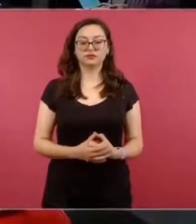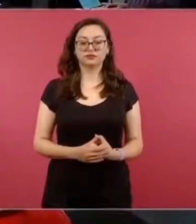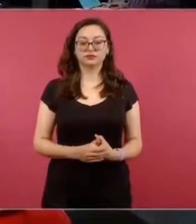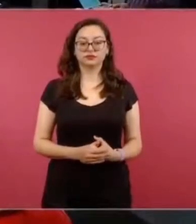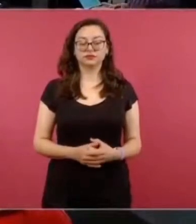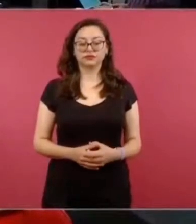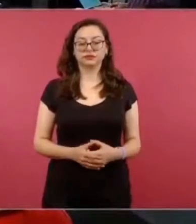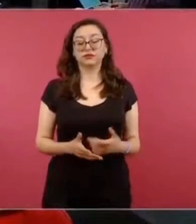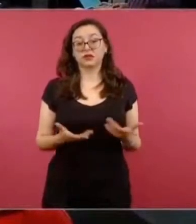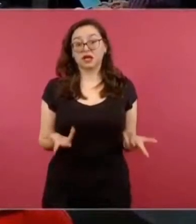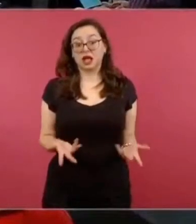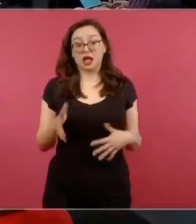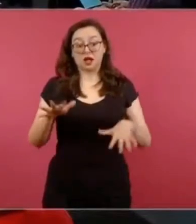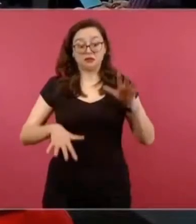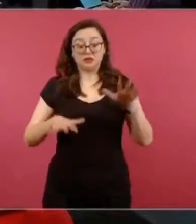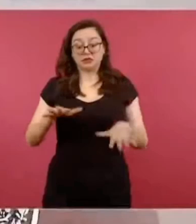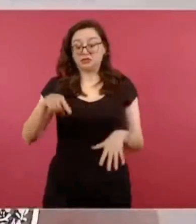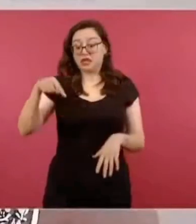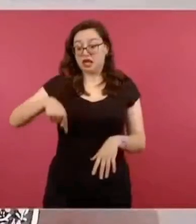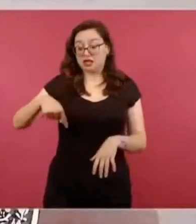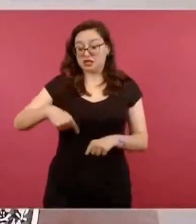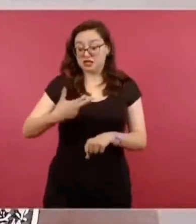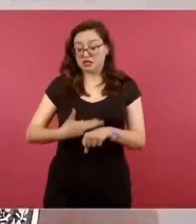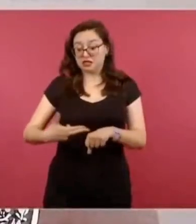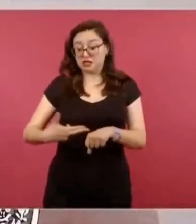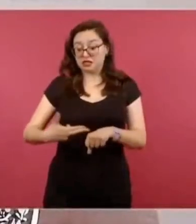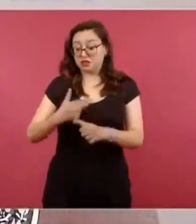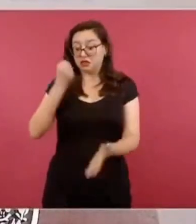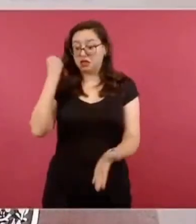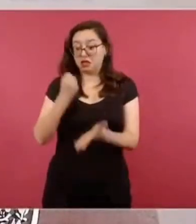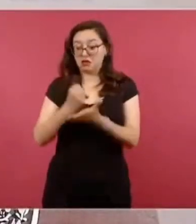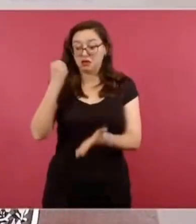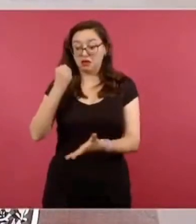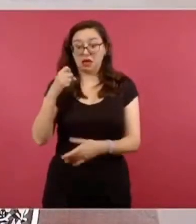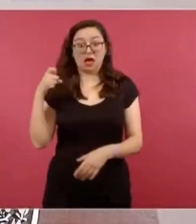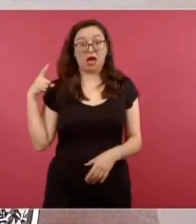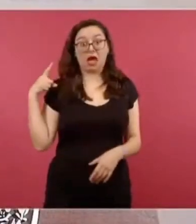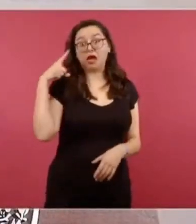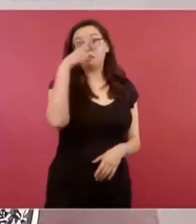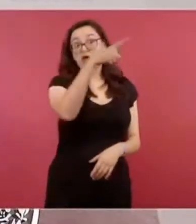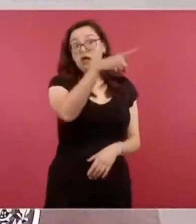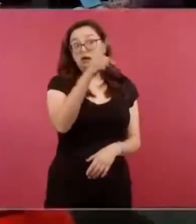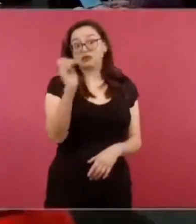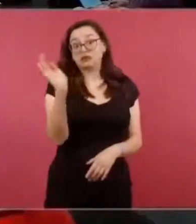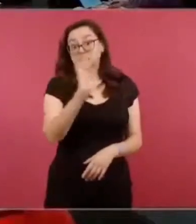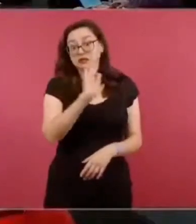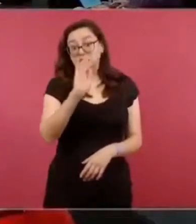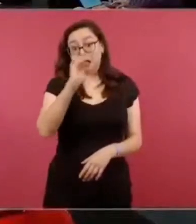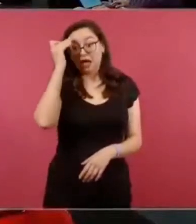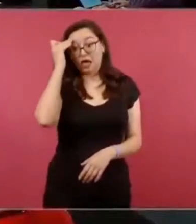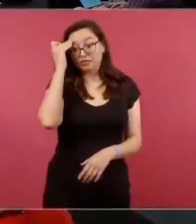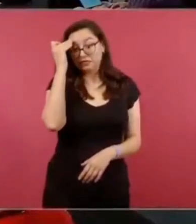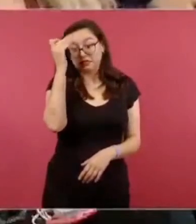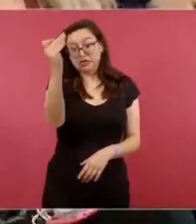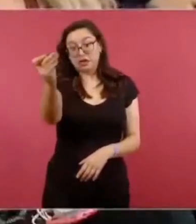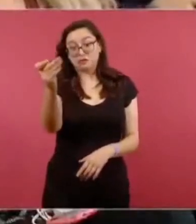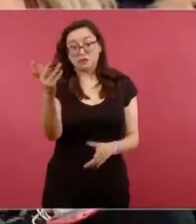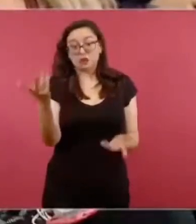tardan allá en los trámites. Pero no solo México. ¿Cómo podría no saber que haya gente